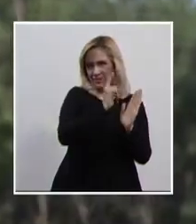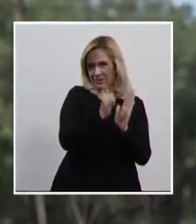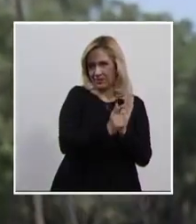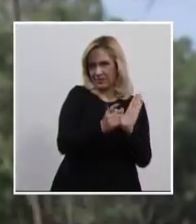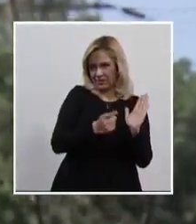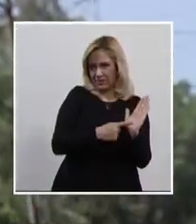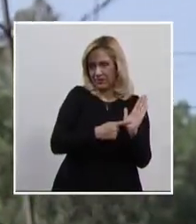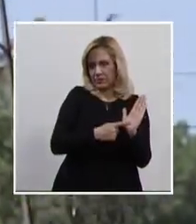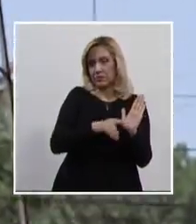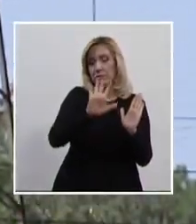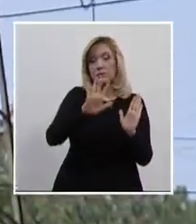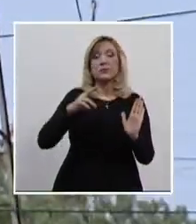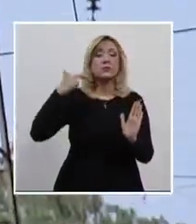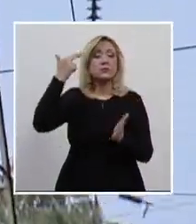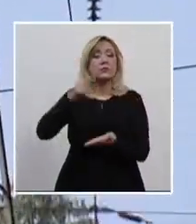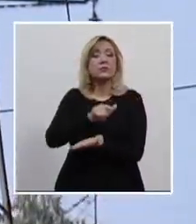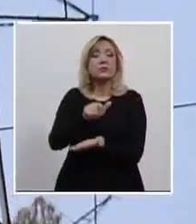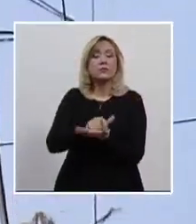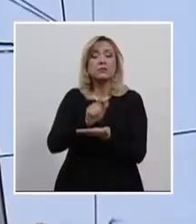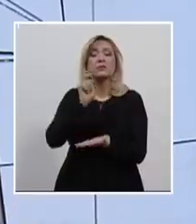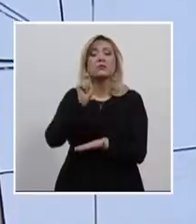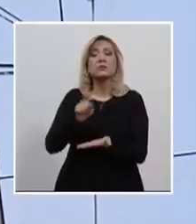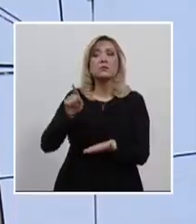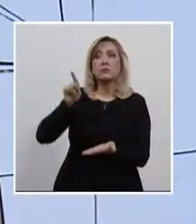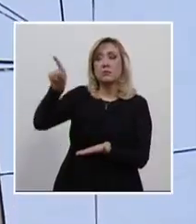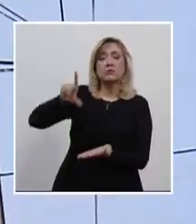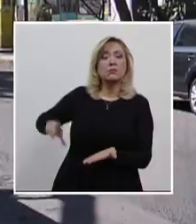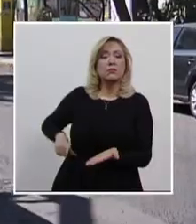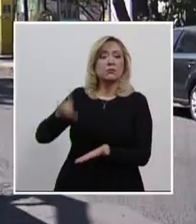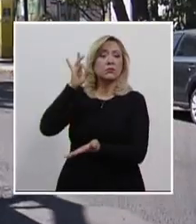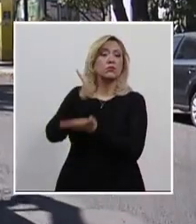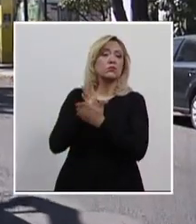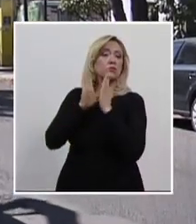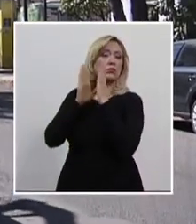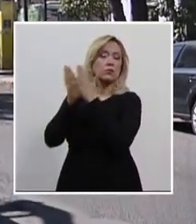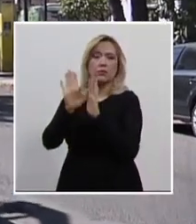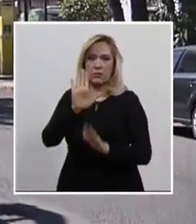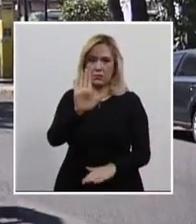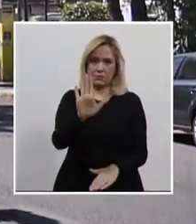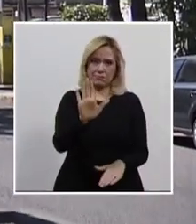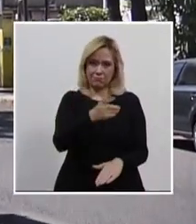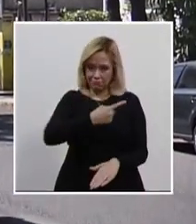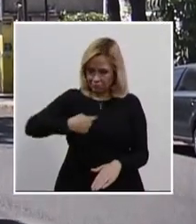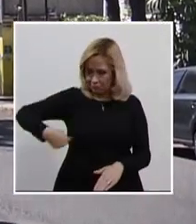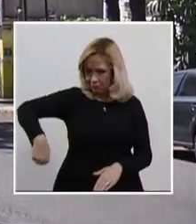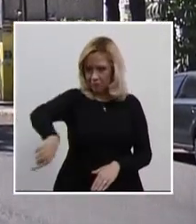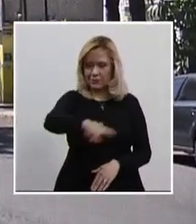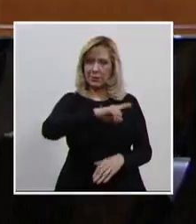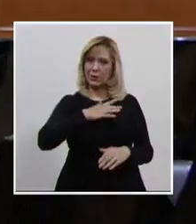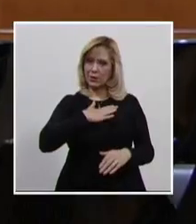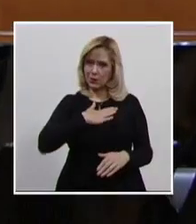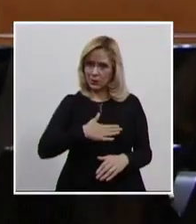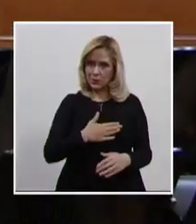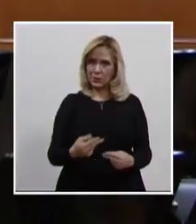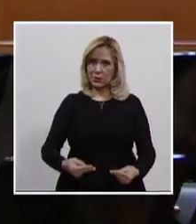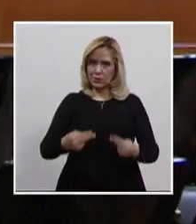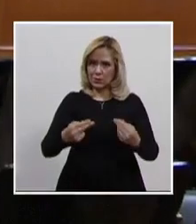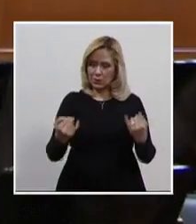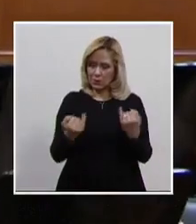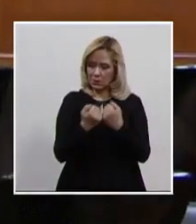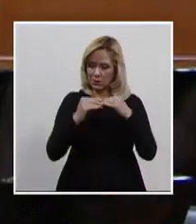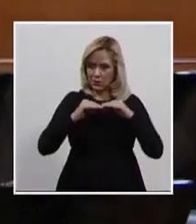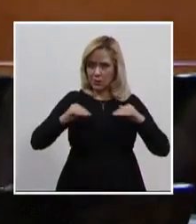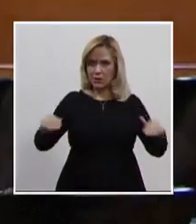la norma prioriza a los generadores del Estado, lo que genera una alteración en el mercado eléctrico. Las reformas